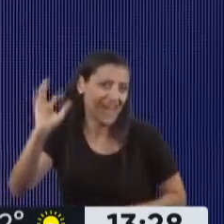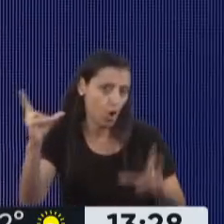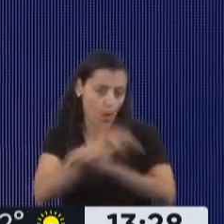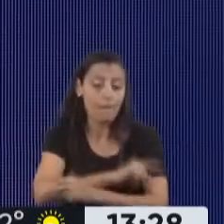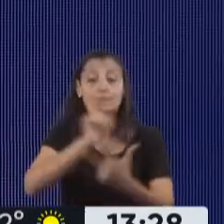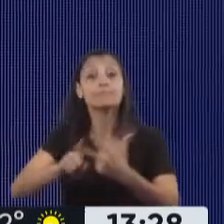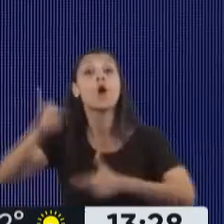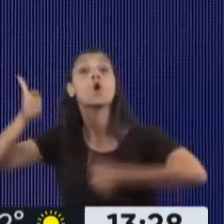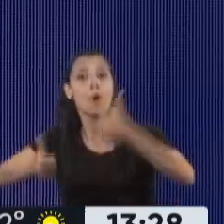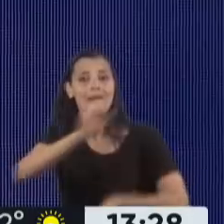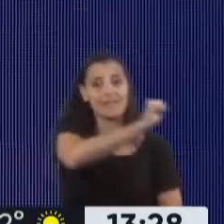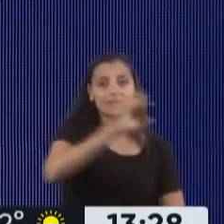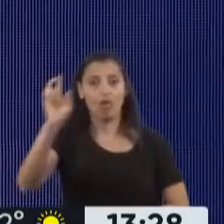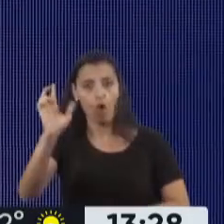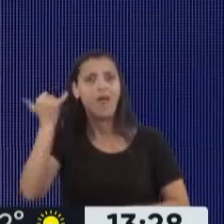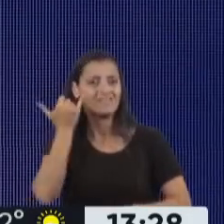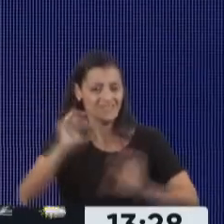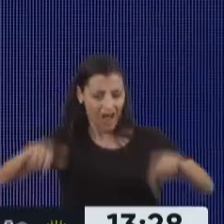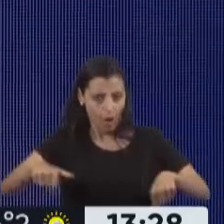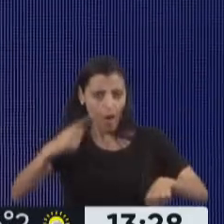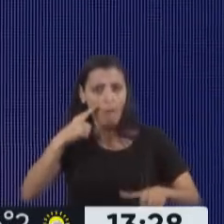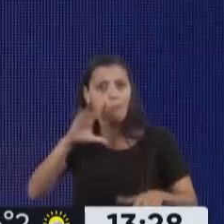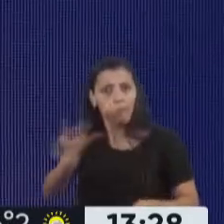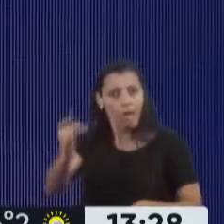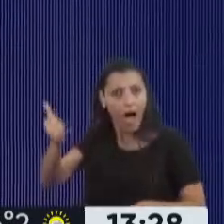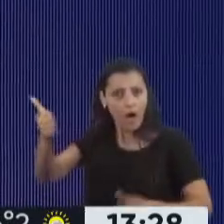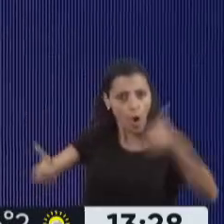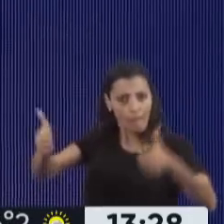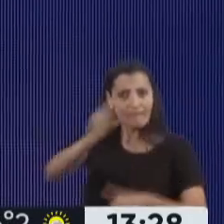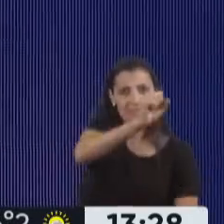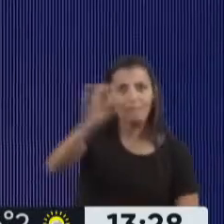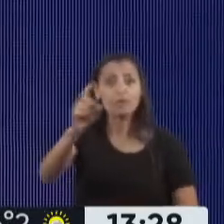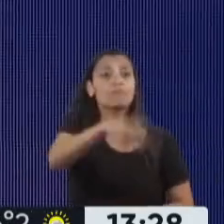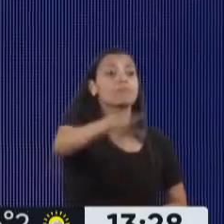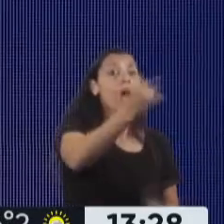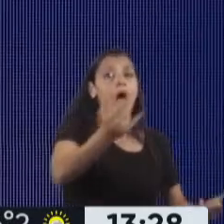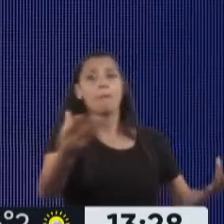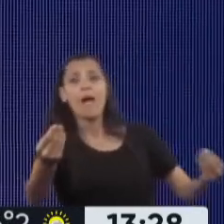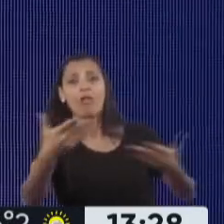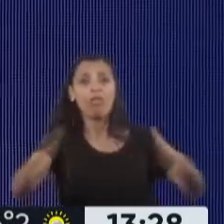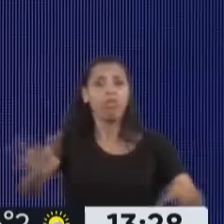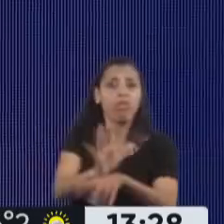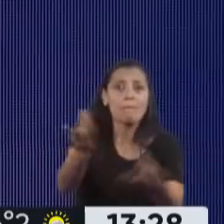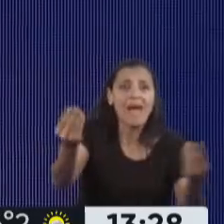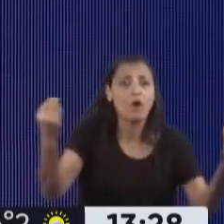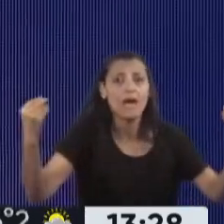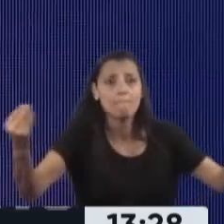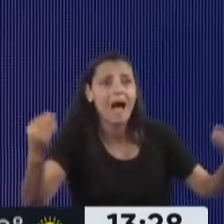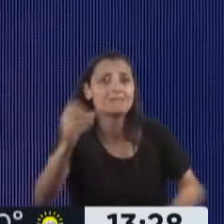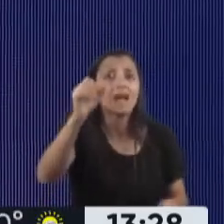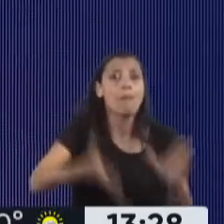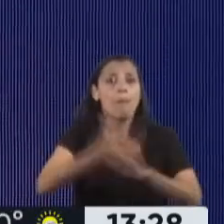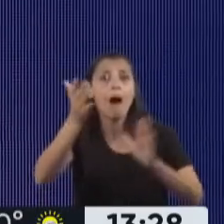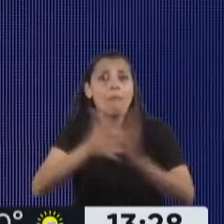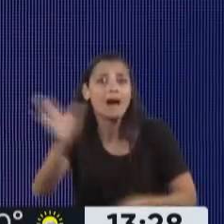Y competencia de monedas, cosa que ya está ocurriendo. Para aquellos que tienen grandes temores por la apreciación cambiaria,